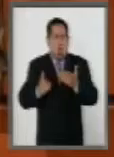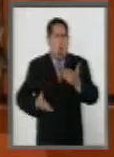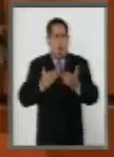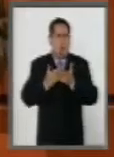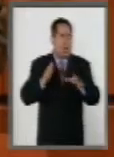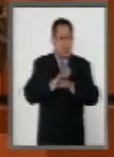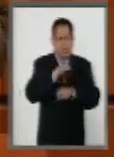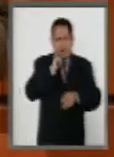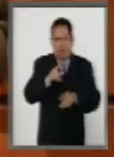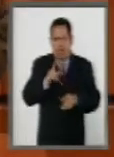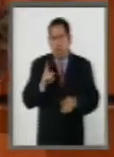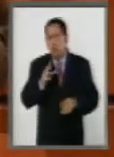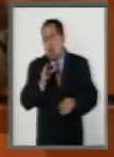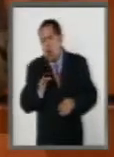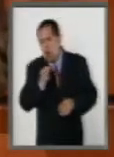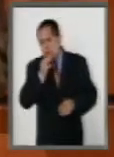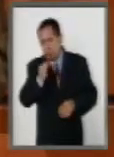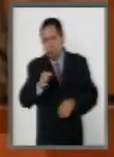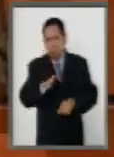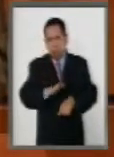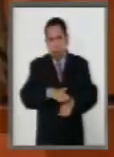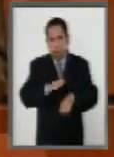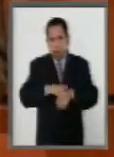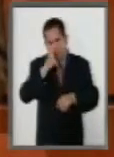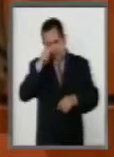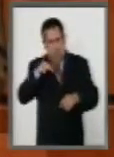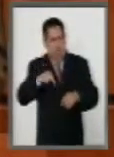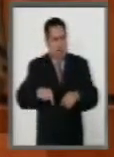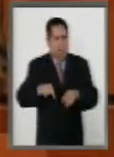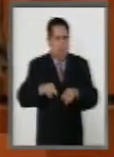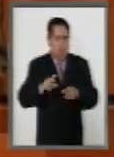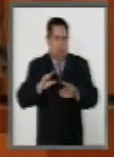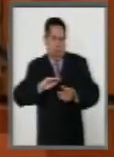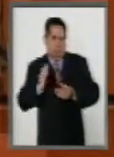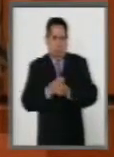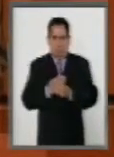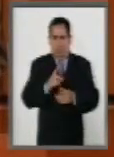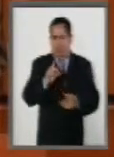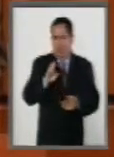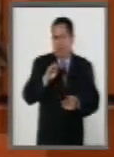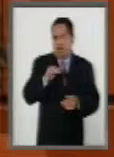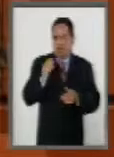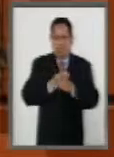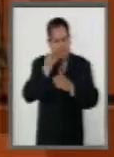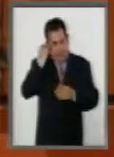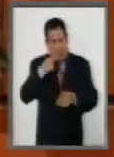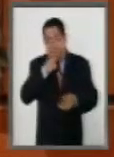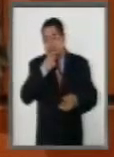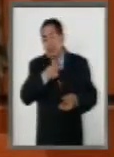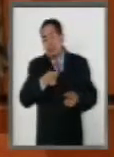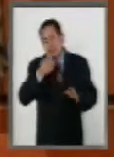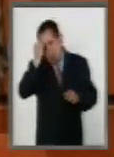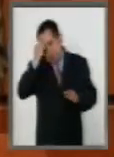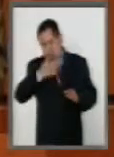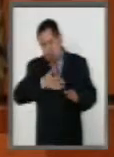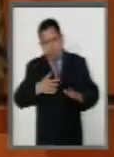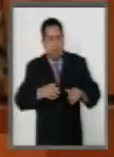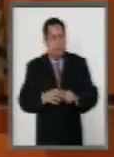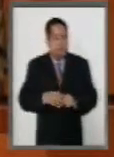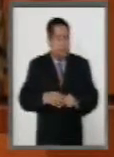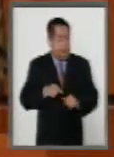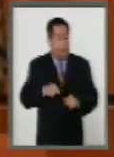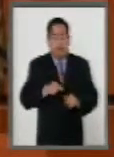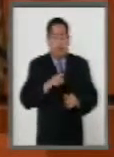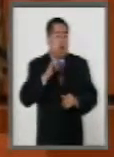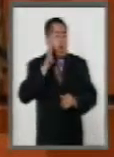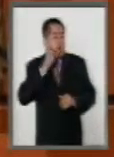reforma, solamente dejaremos para el diario de los debates, desde nuestra visión, como debe de ser. Dice el sexto transitorio: la Cámara de